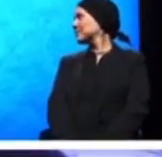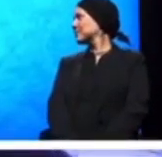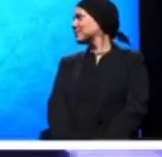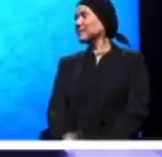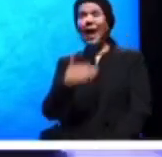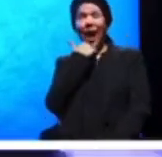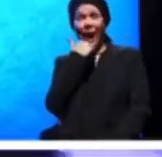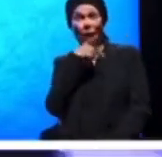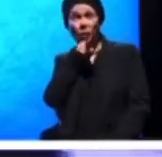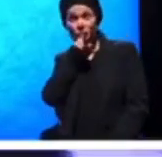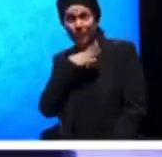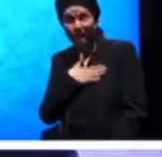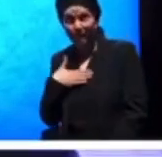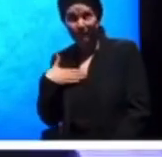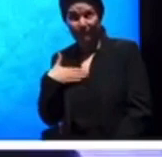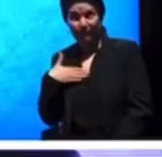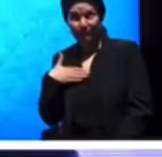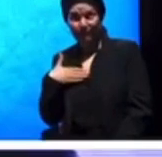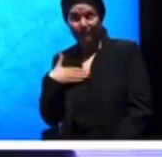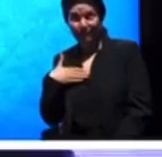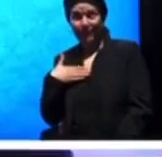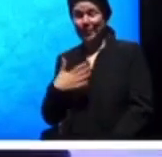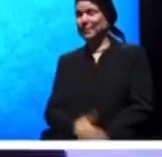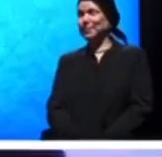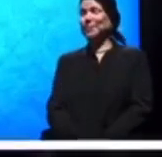¿Quieres decir algo?